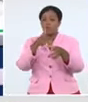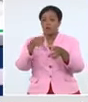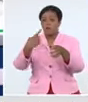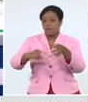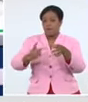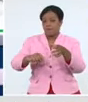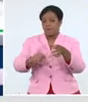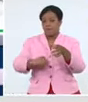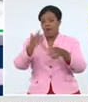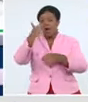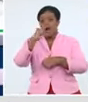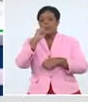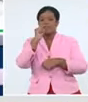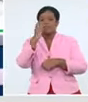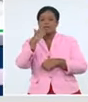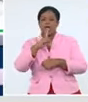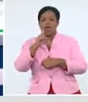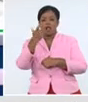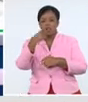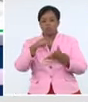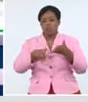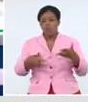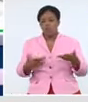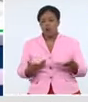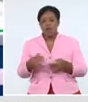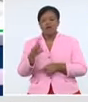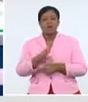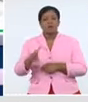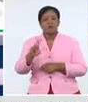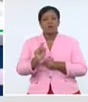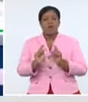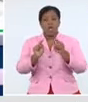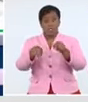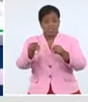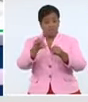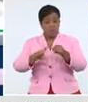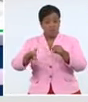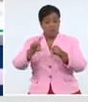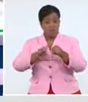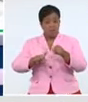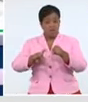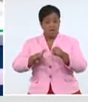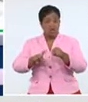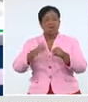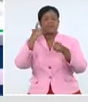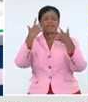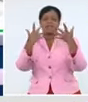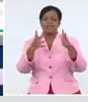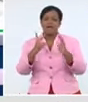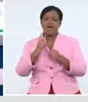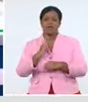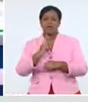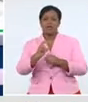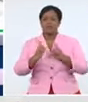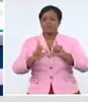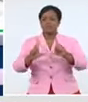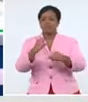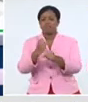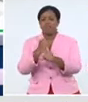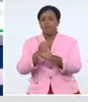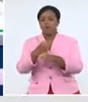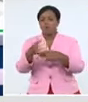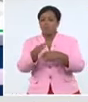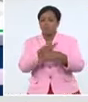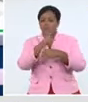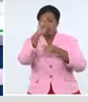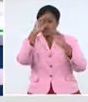cubana Abdala, y es Camagüey. Y es que en esta ciudad de Camagüey fueron reconocidos trabajadores de diversas ramas del sector de la salud por